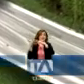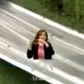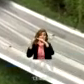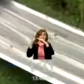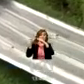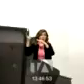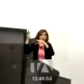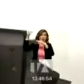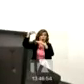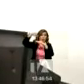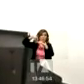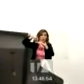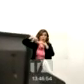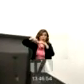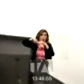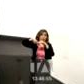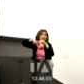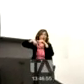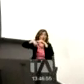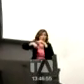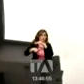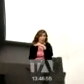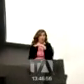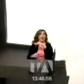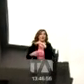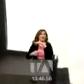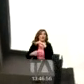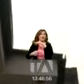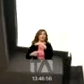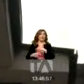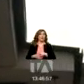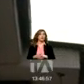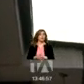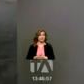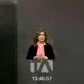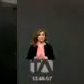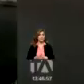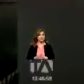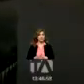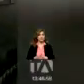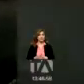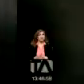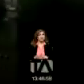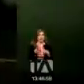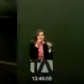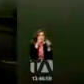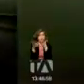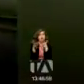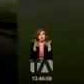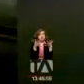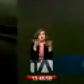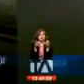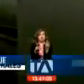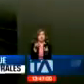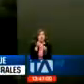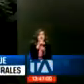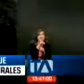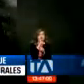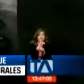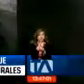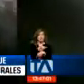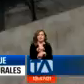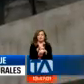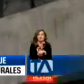parte del techo de la casa y se clavó en el césped. Los fuertes vientos y la granizada, que duró alrededor de